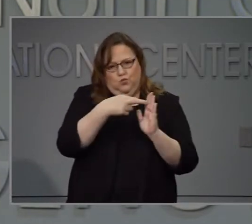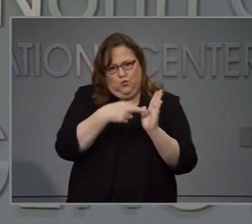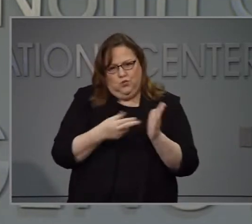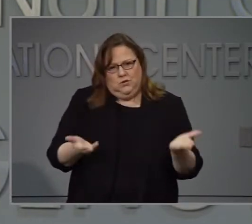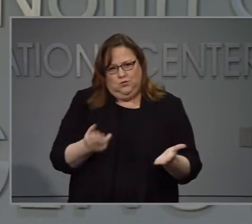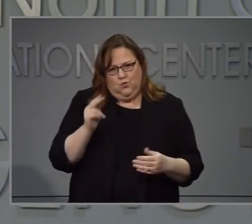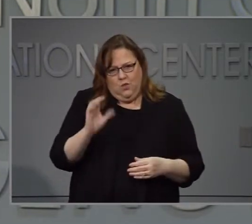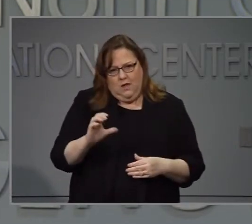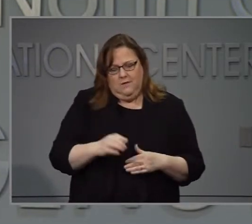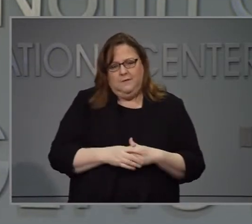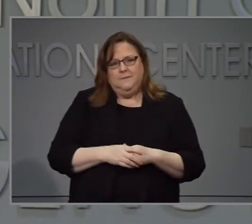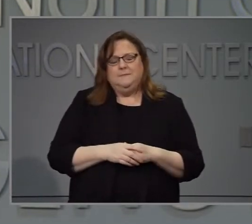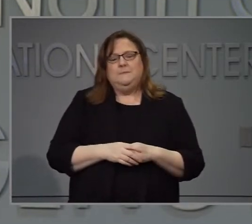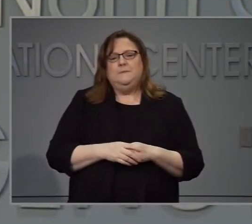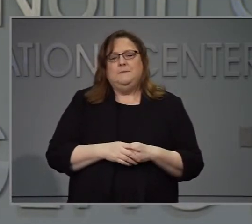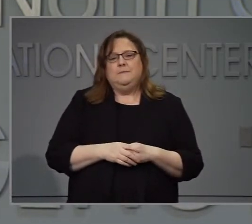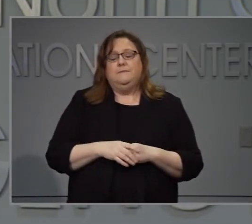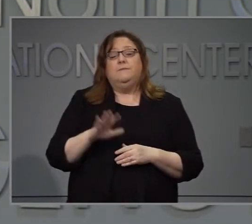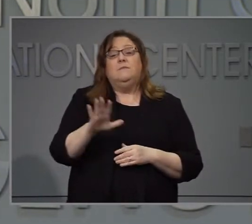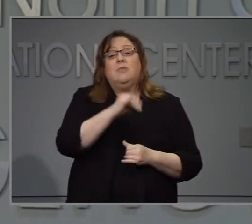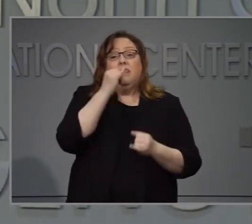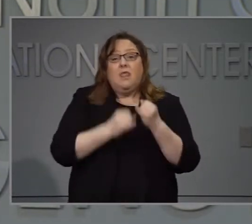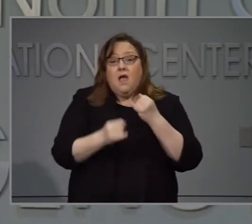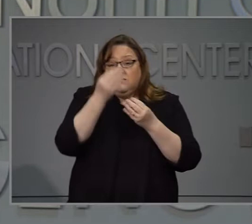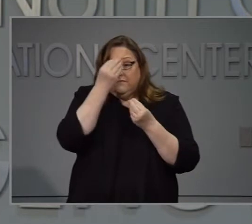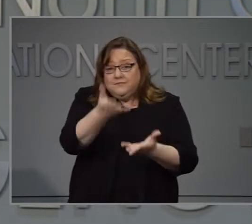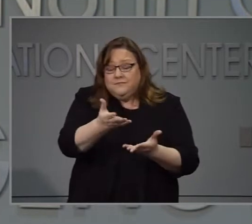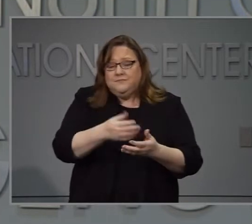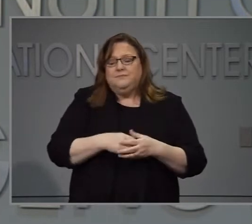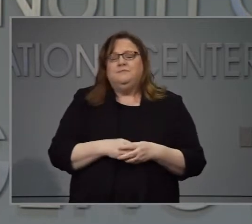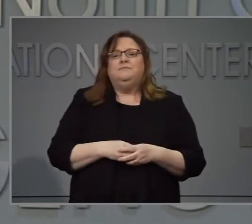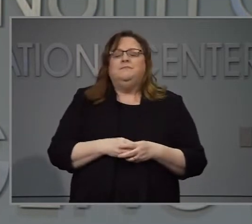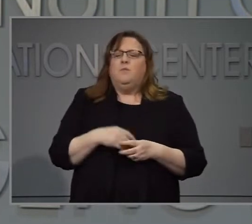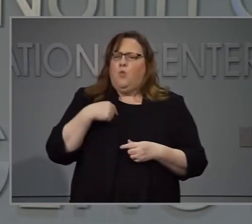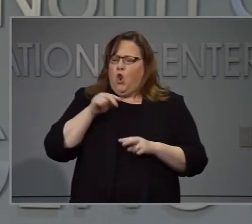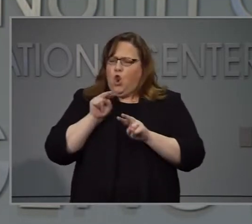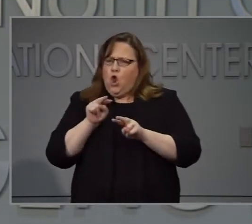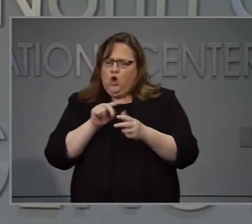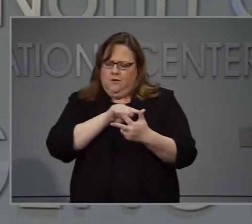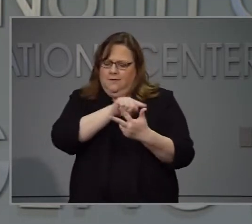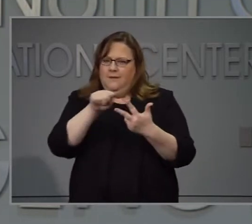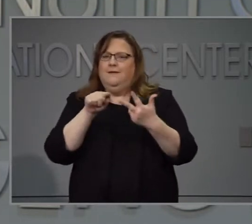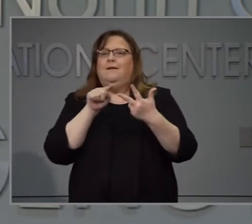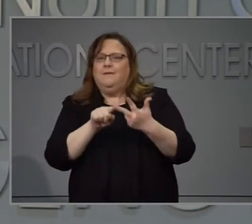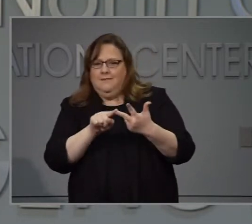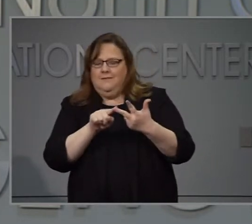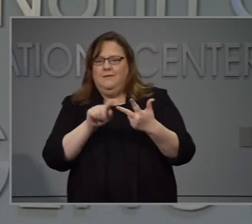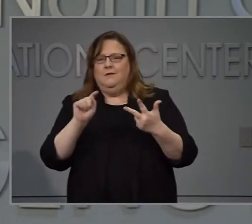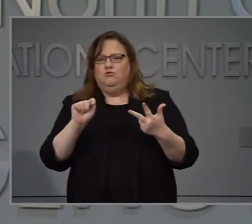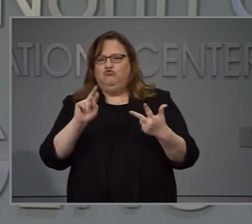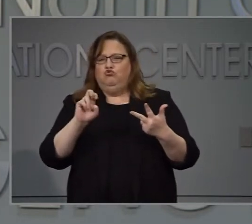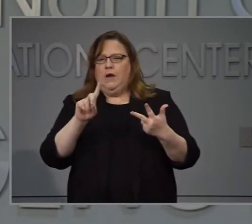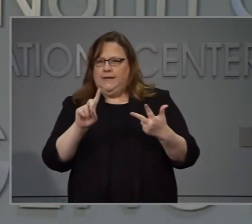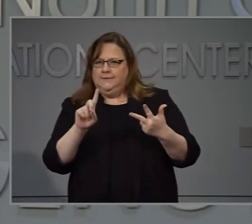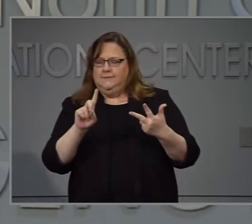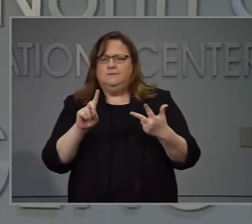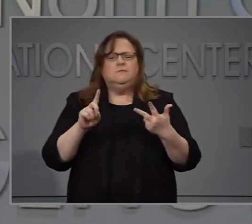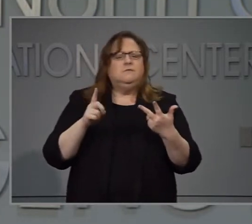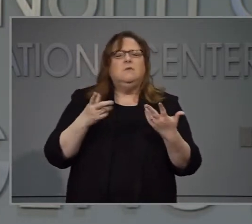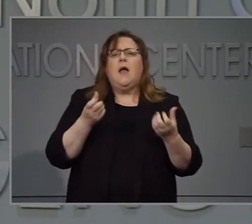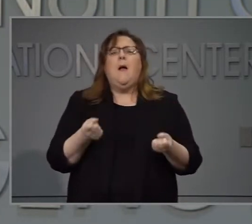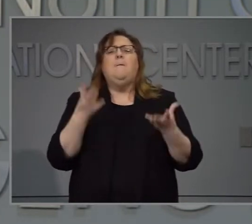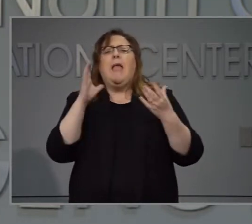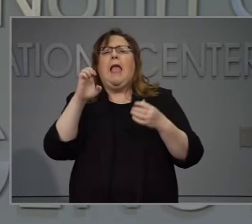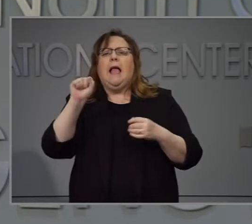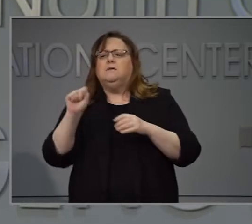distracciones en nuestro estado finalmente nosotros estamos viendo en las tendencias en los que en los casos